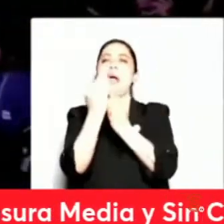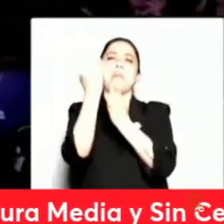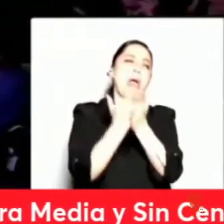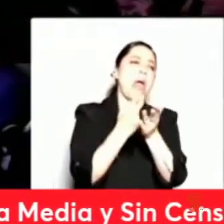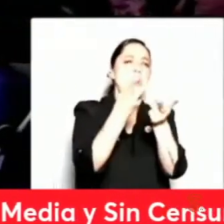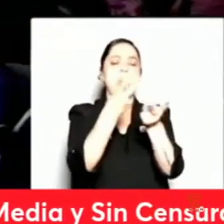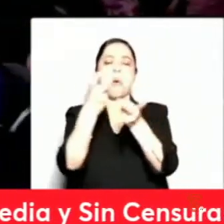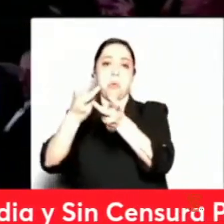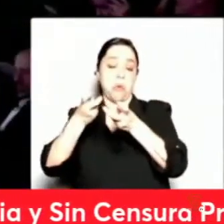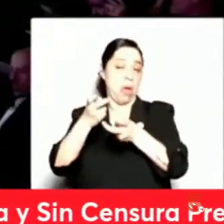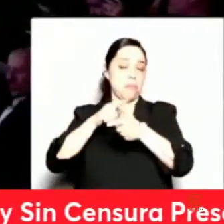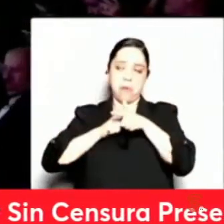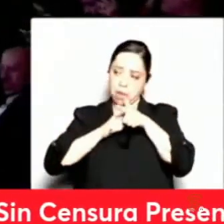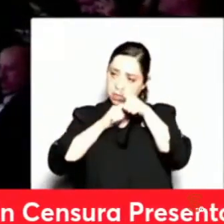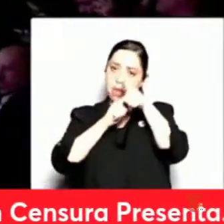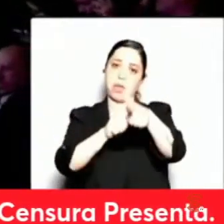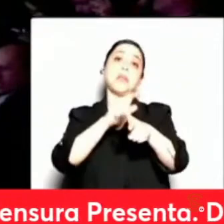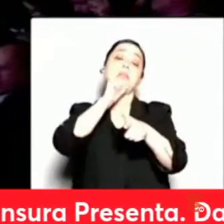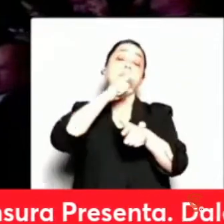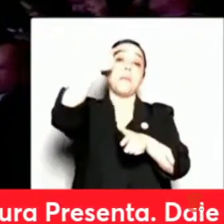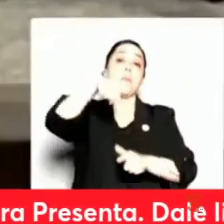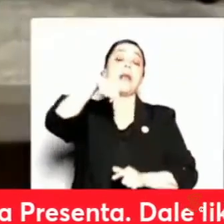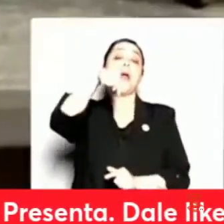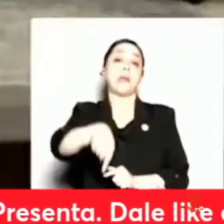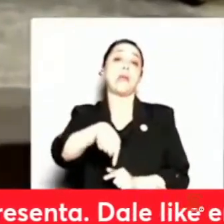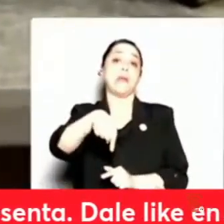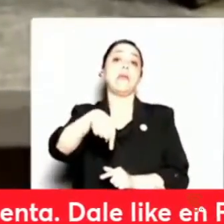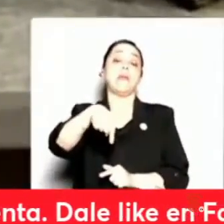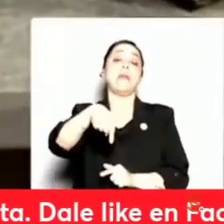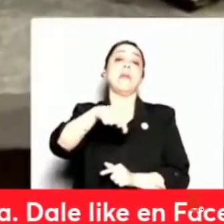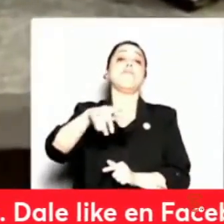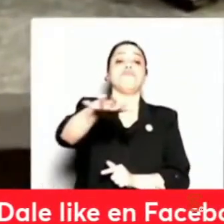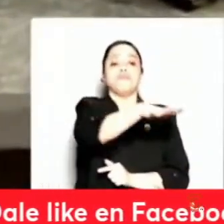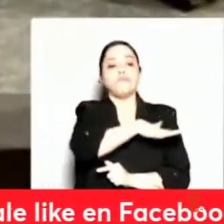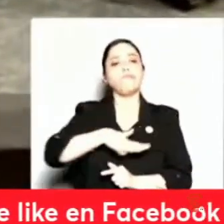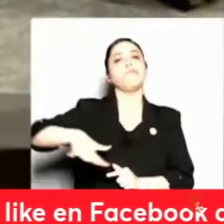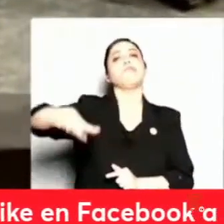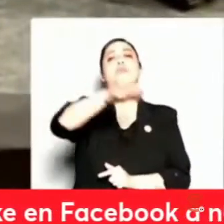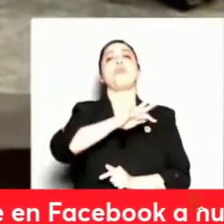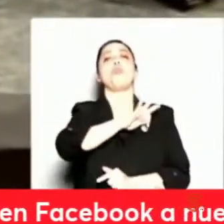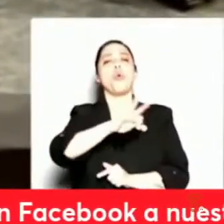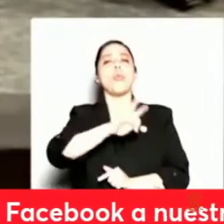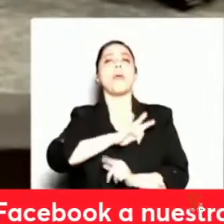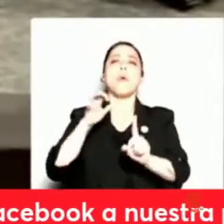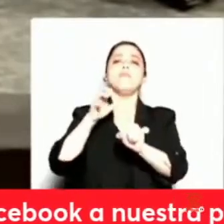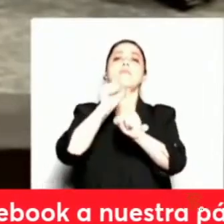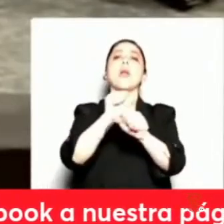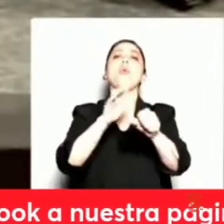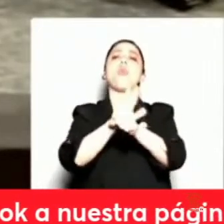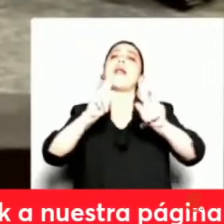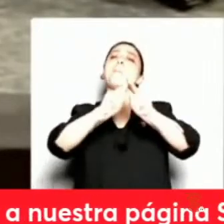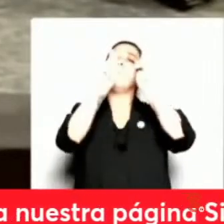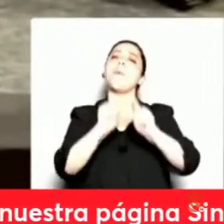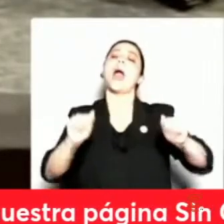ciudad y lograr la construcción de territorios de paz y de igualdad en la